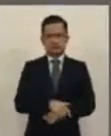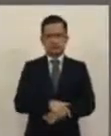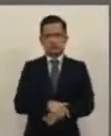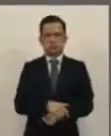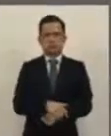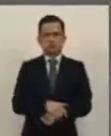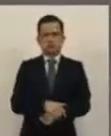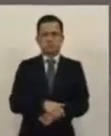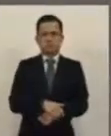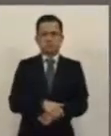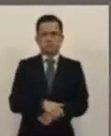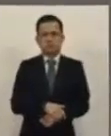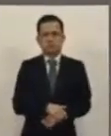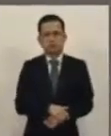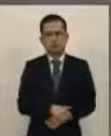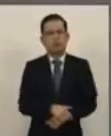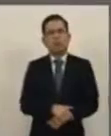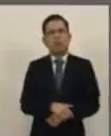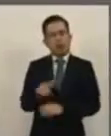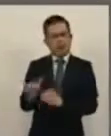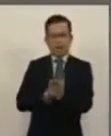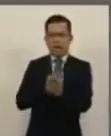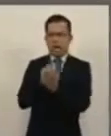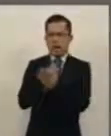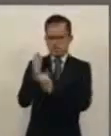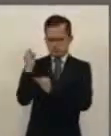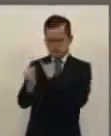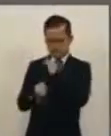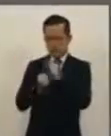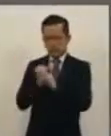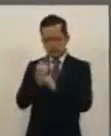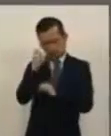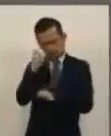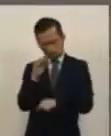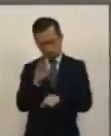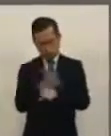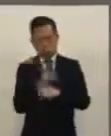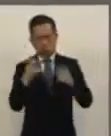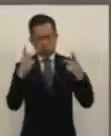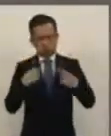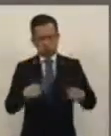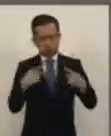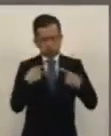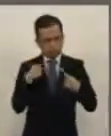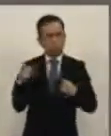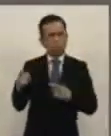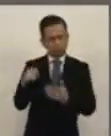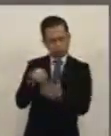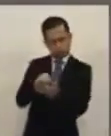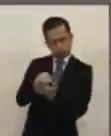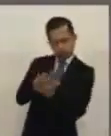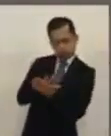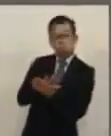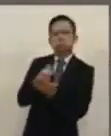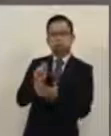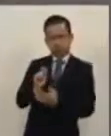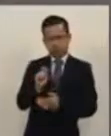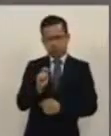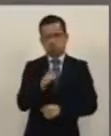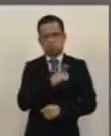el derecho internacional humanitario se estipula la responsabilidad penal